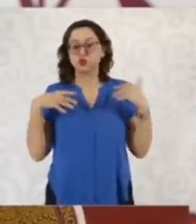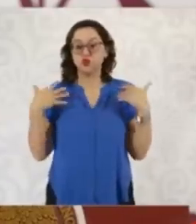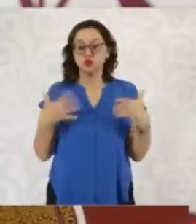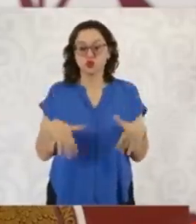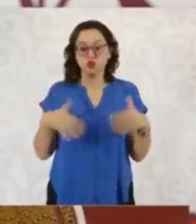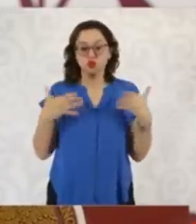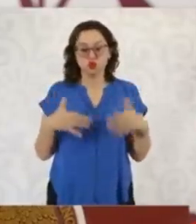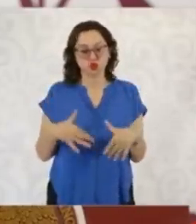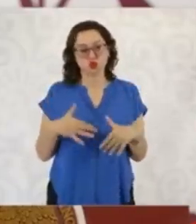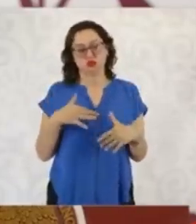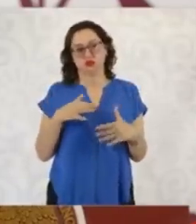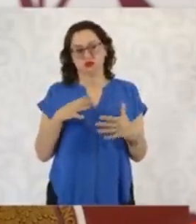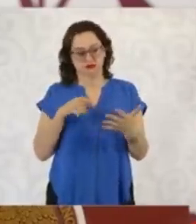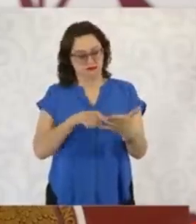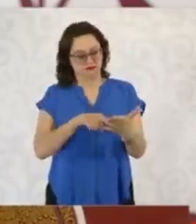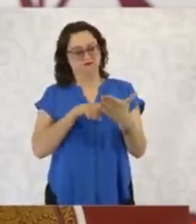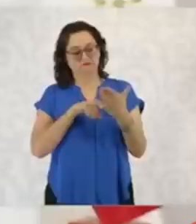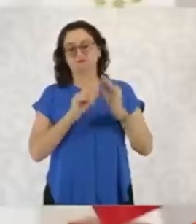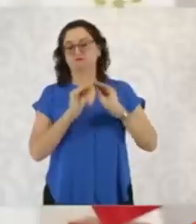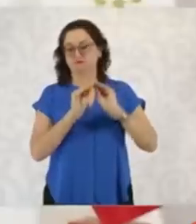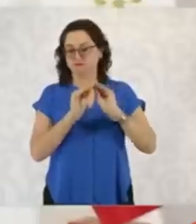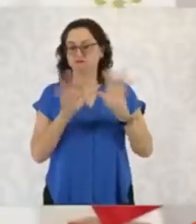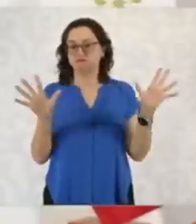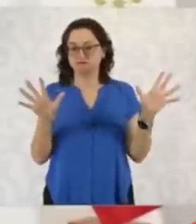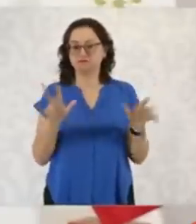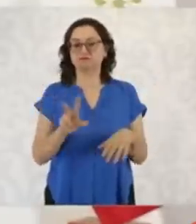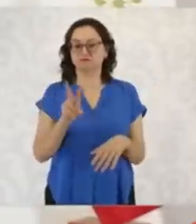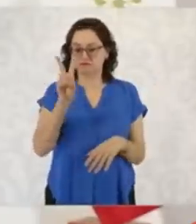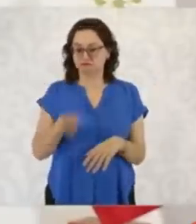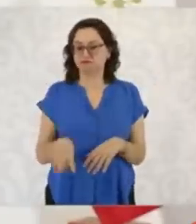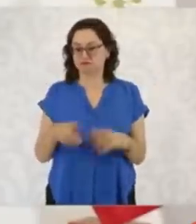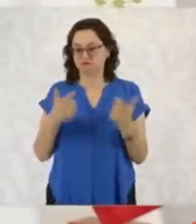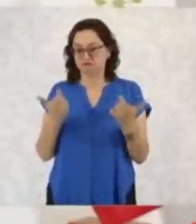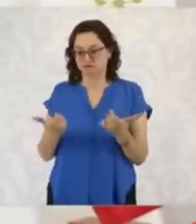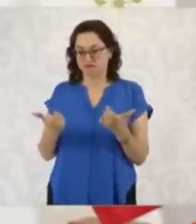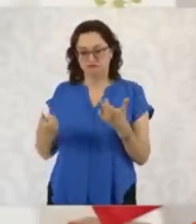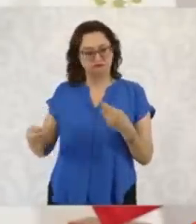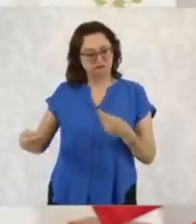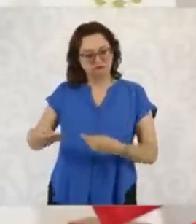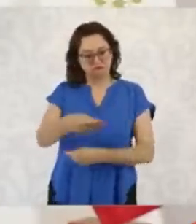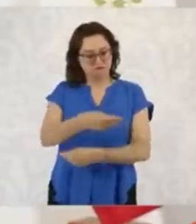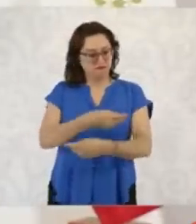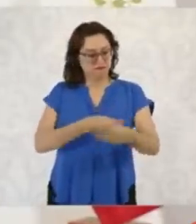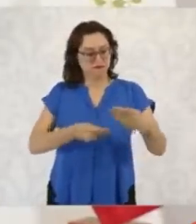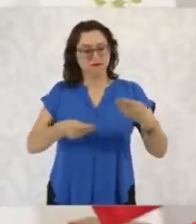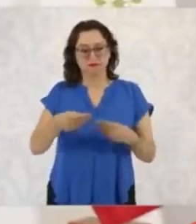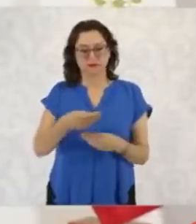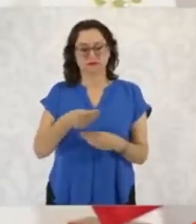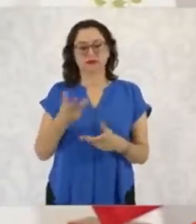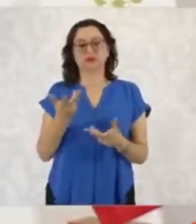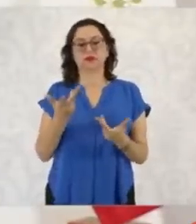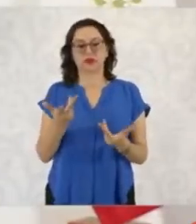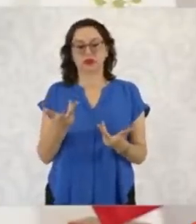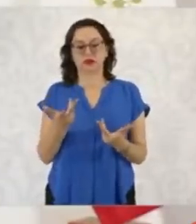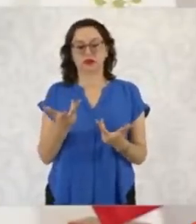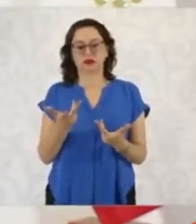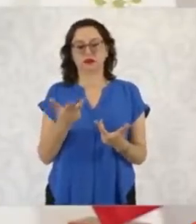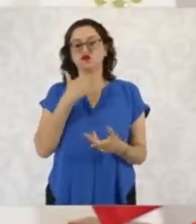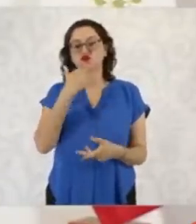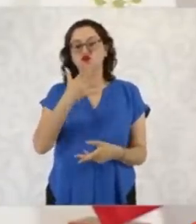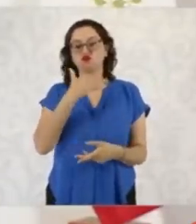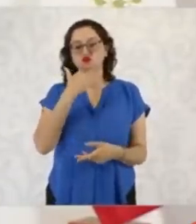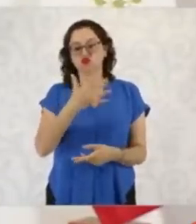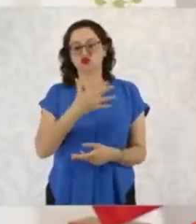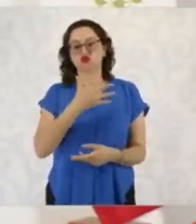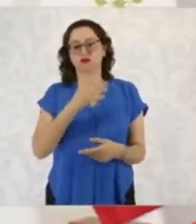el esclarecimiento de las operaciones que se hicieron dentro de la trama corrupta de